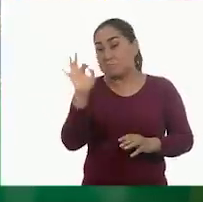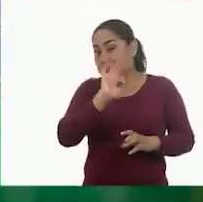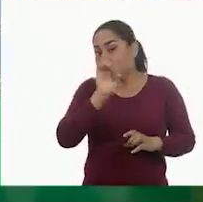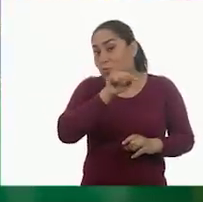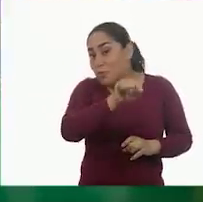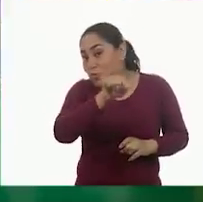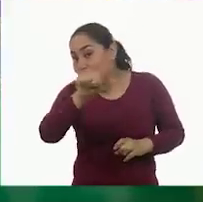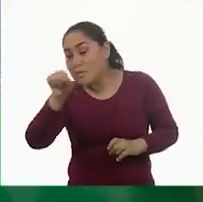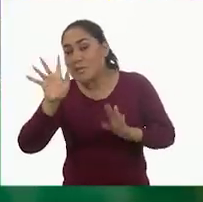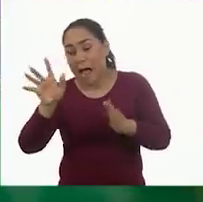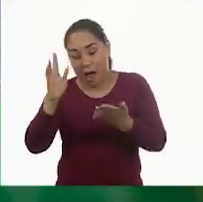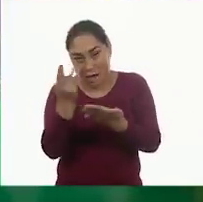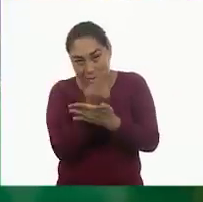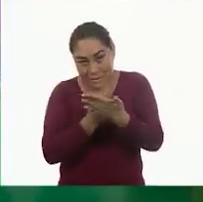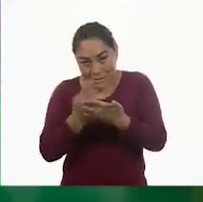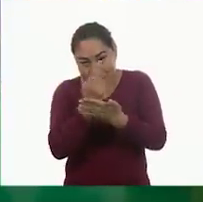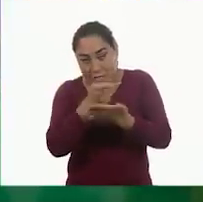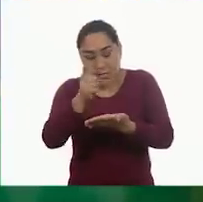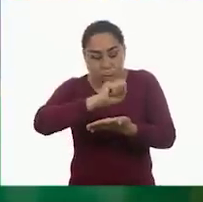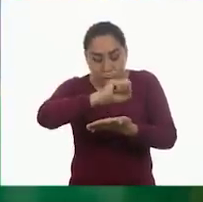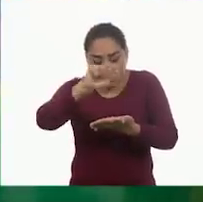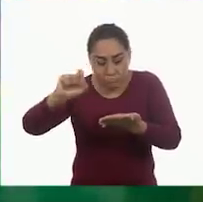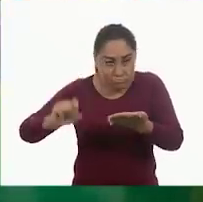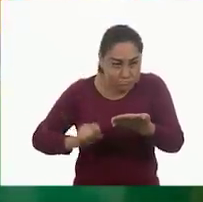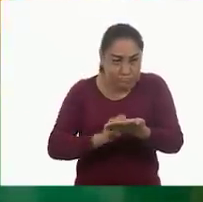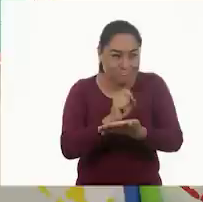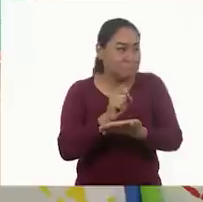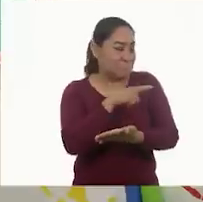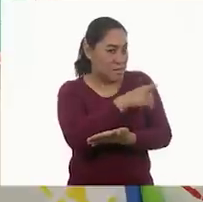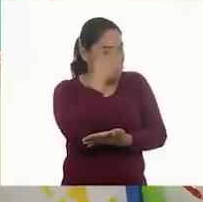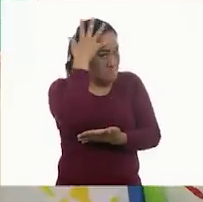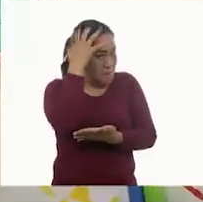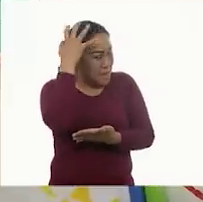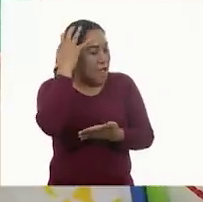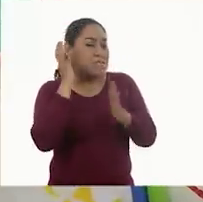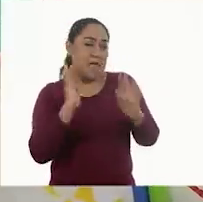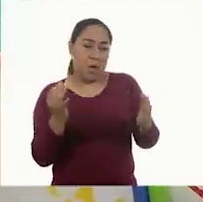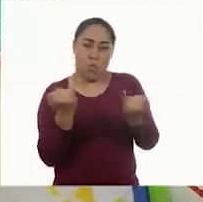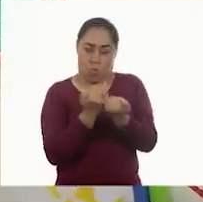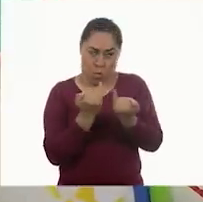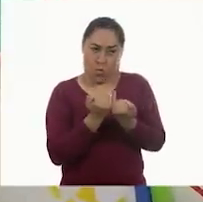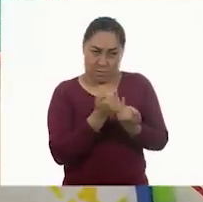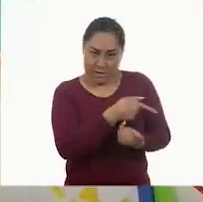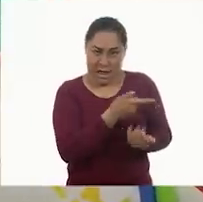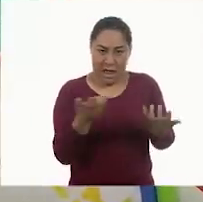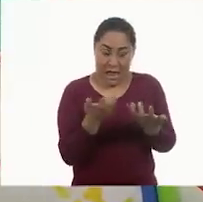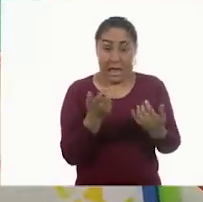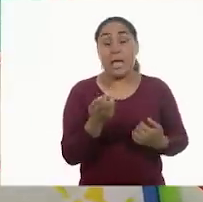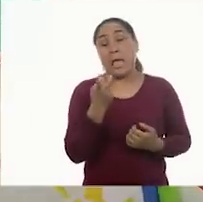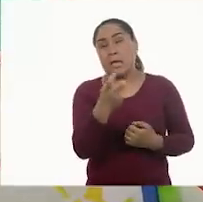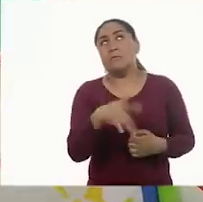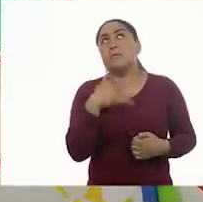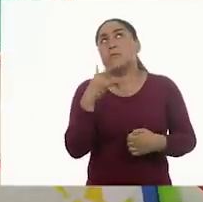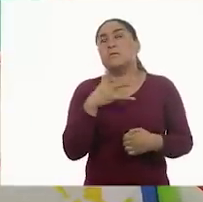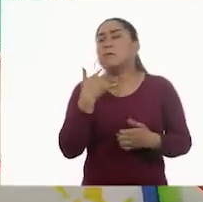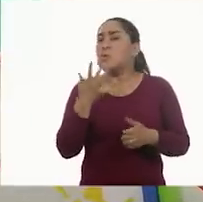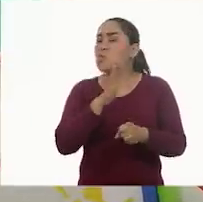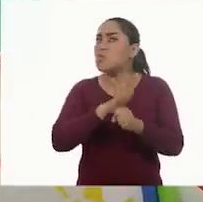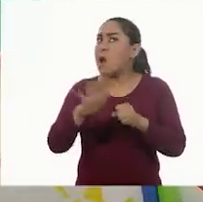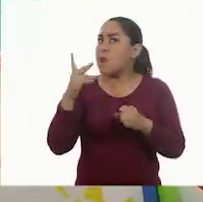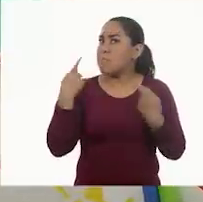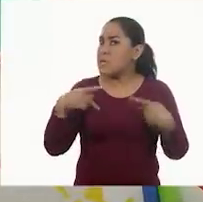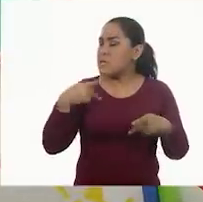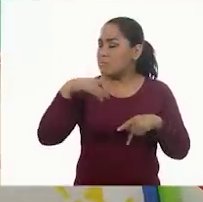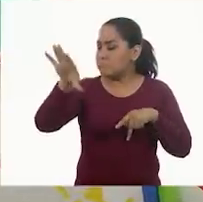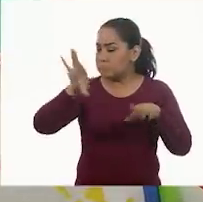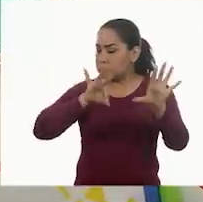niñas y niños, y ustedes también pudieron hacer este ejercicio, Panchito, tú también podrás compartirnos, son a las personas a las que tenemos